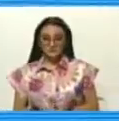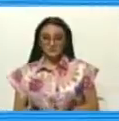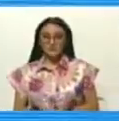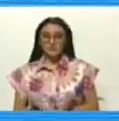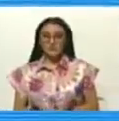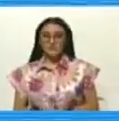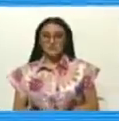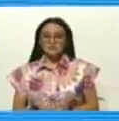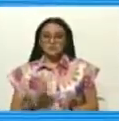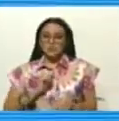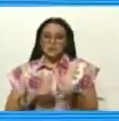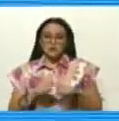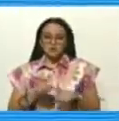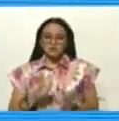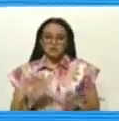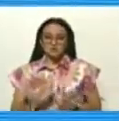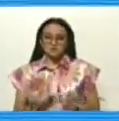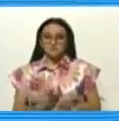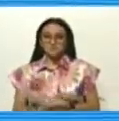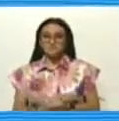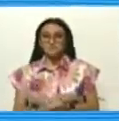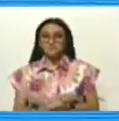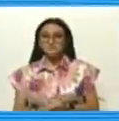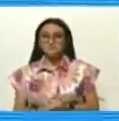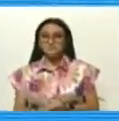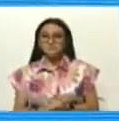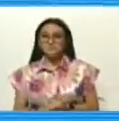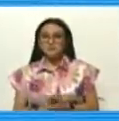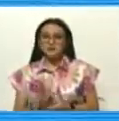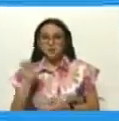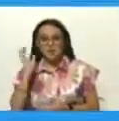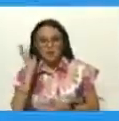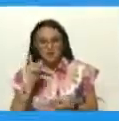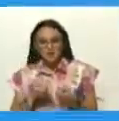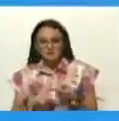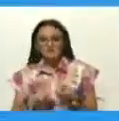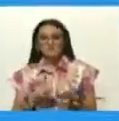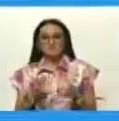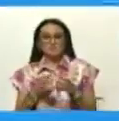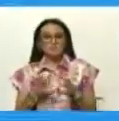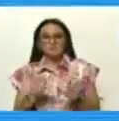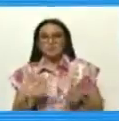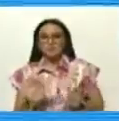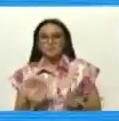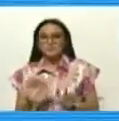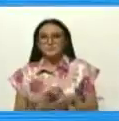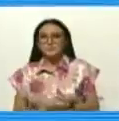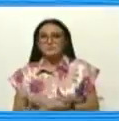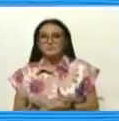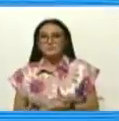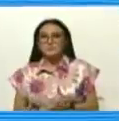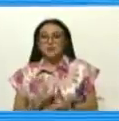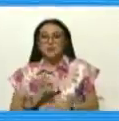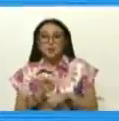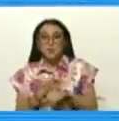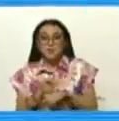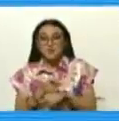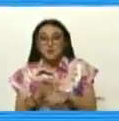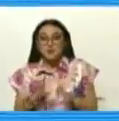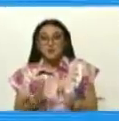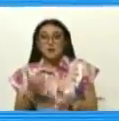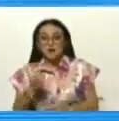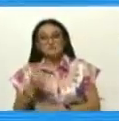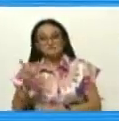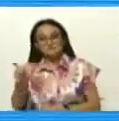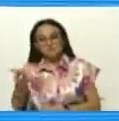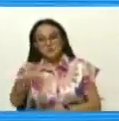No es cualquier cosa. Independientemente, compañera, que el Congreso tenga una composición, qué sé yo, los gobernadores, pero ahí tenemos un